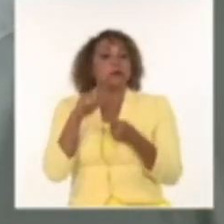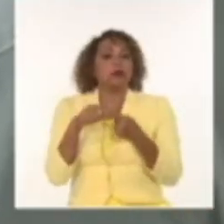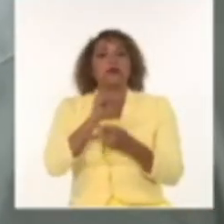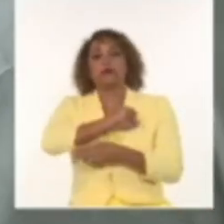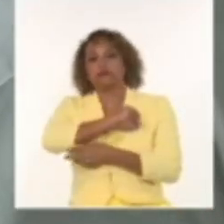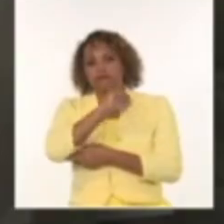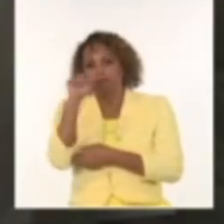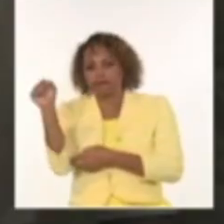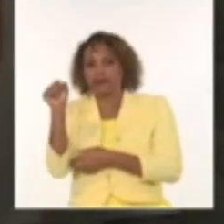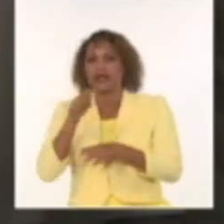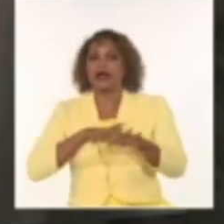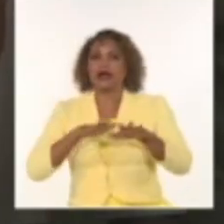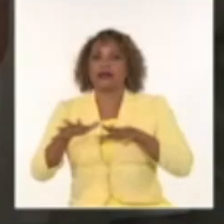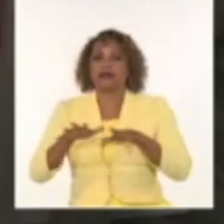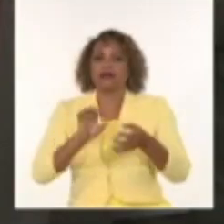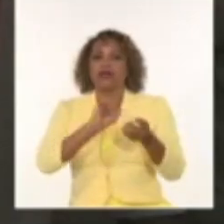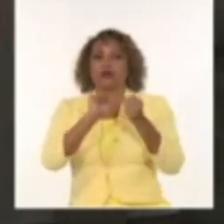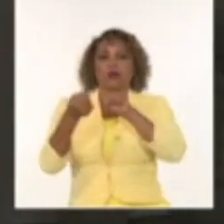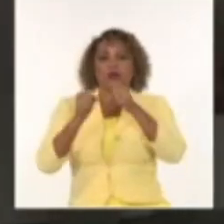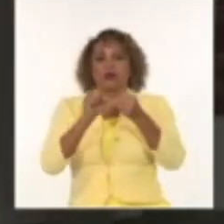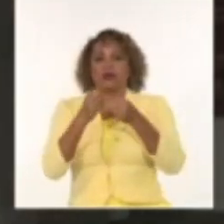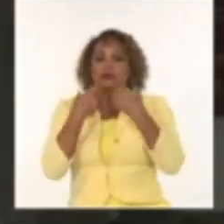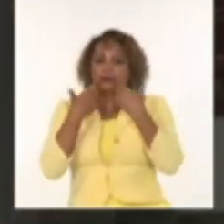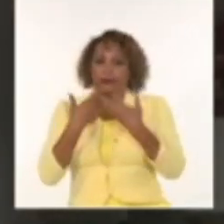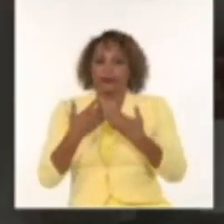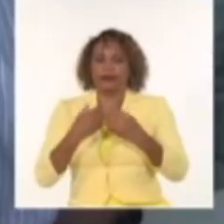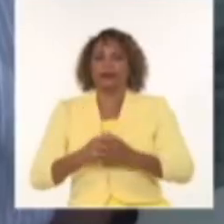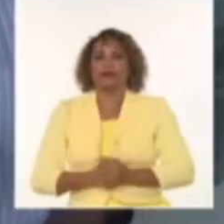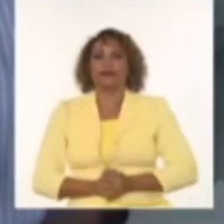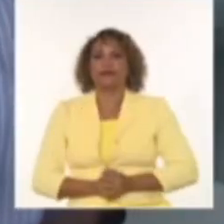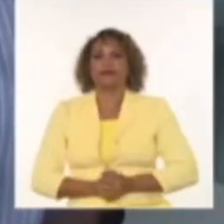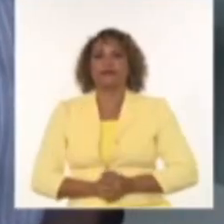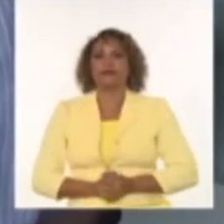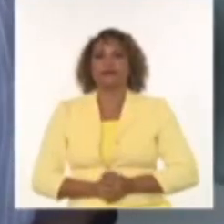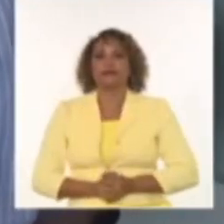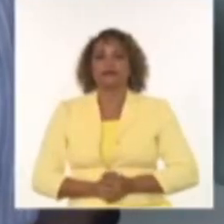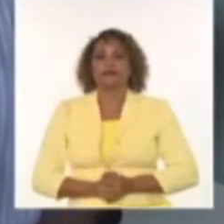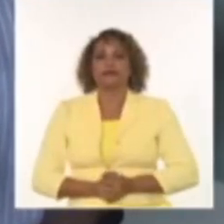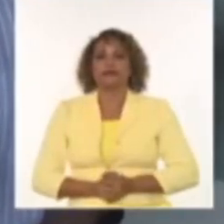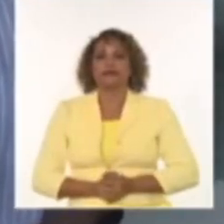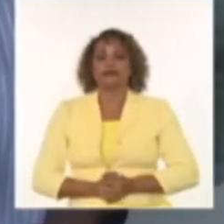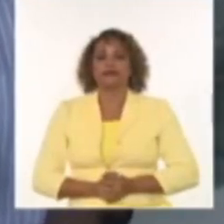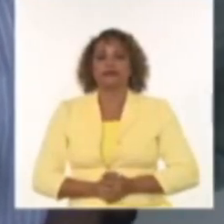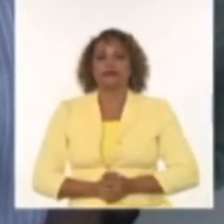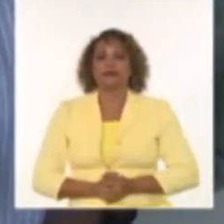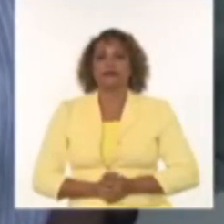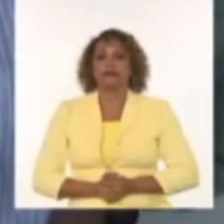sistematizar las acciones de control. Desde Pinar del Río, Alain Alonso Graverán para el Canal Cubano de Noticias.